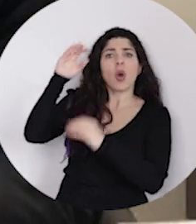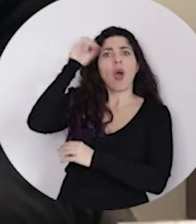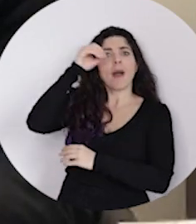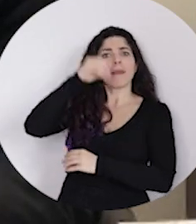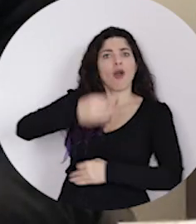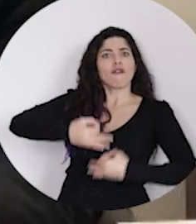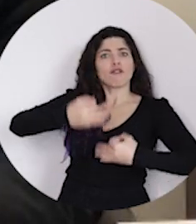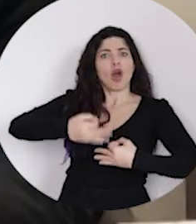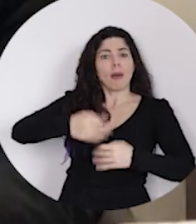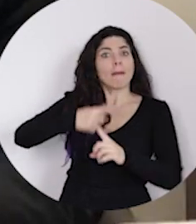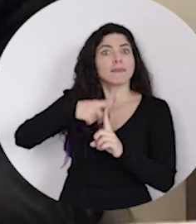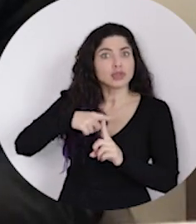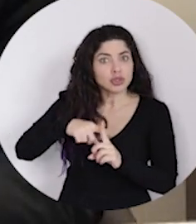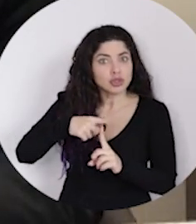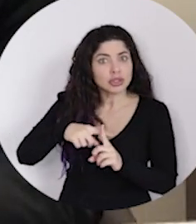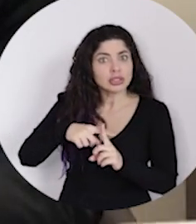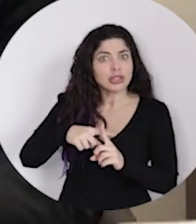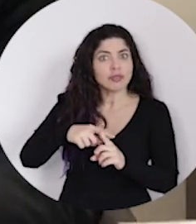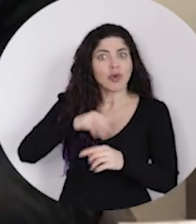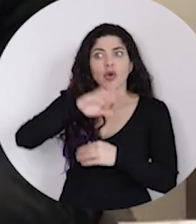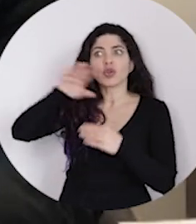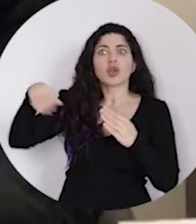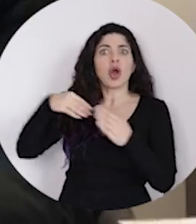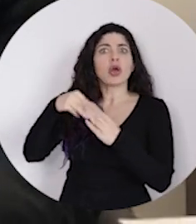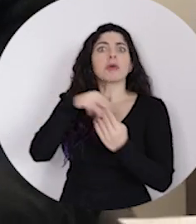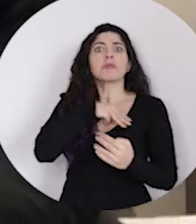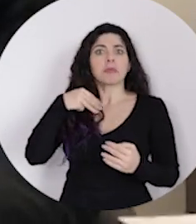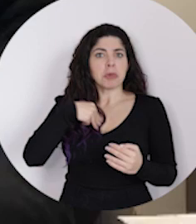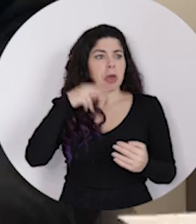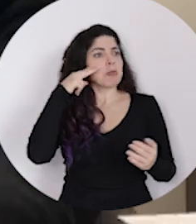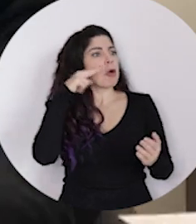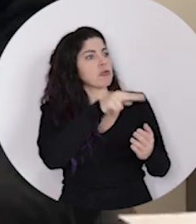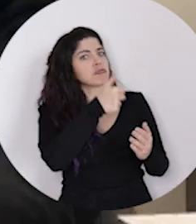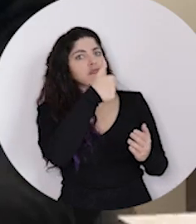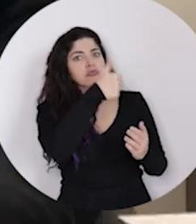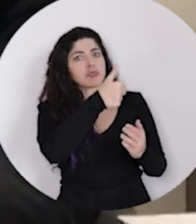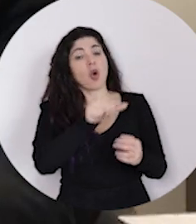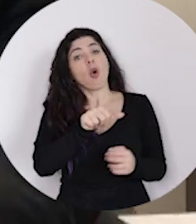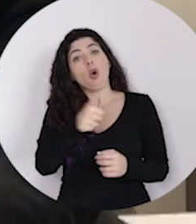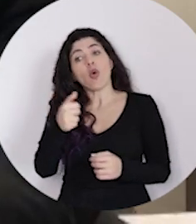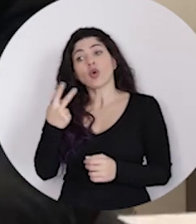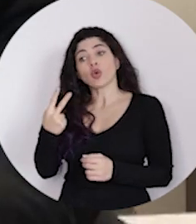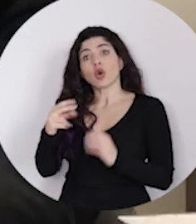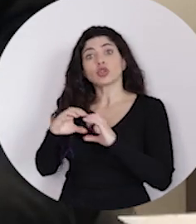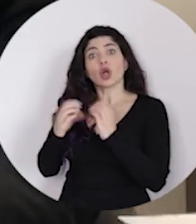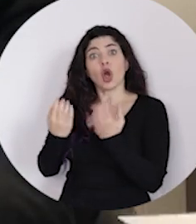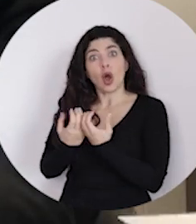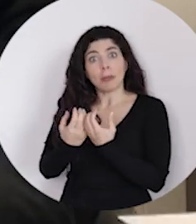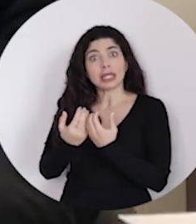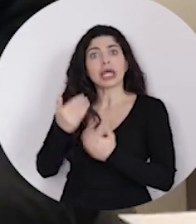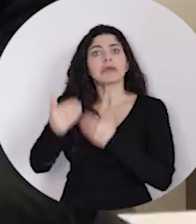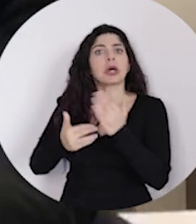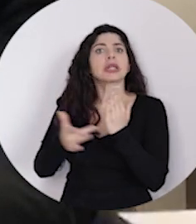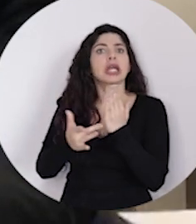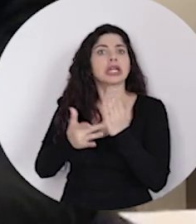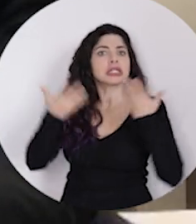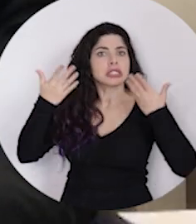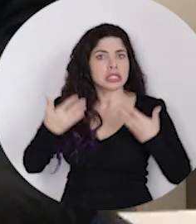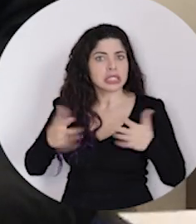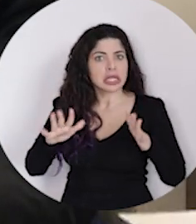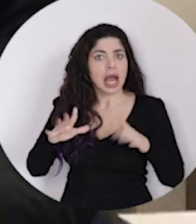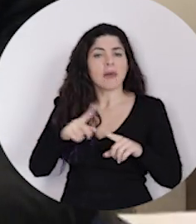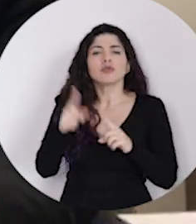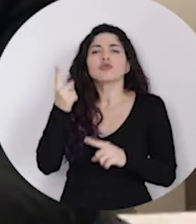las opiniones formales favorables por unanimidad de los miembros. Otros dos comités habían finalizado todos los